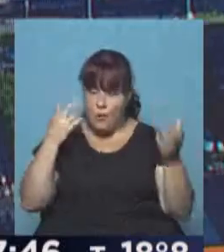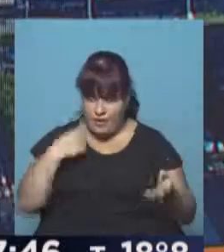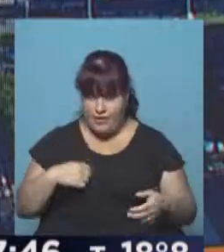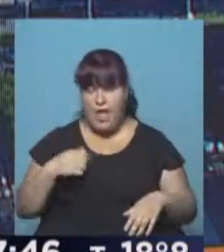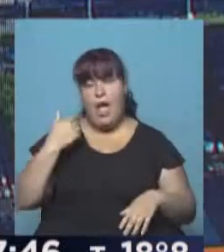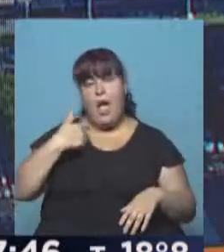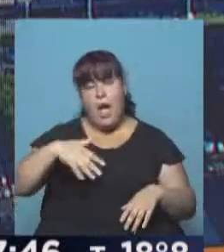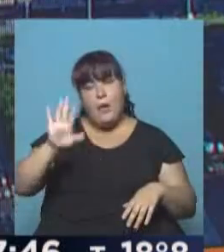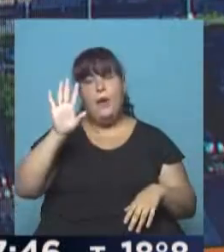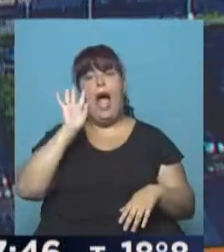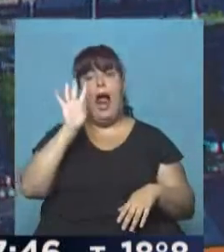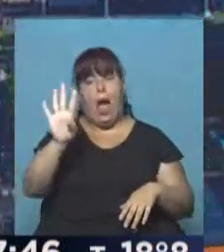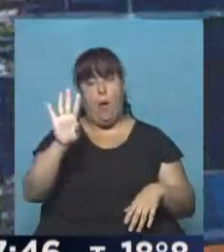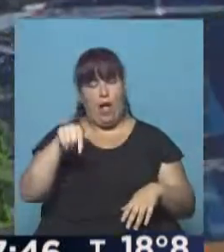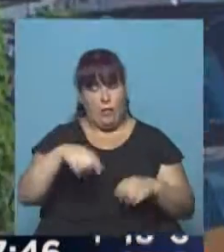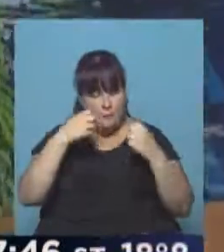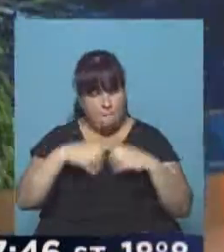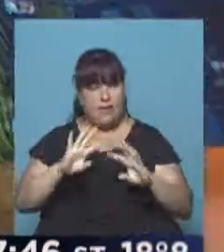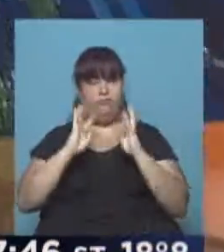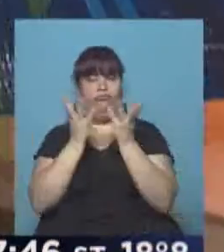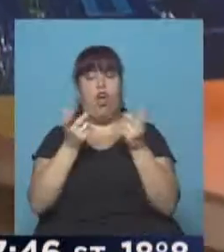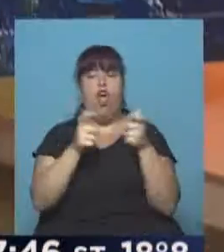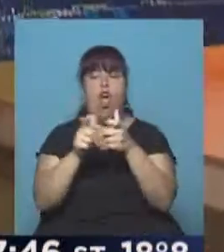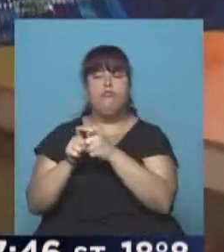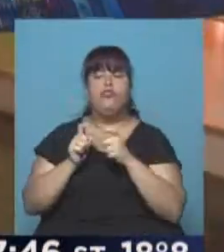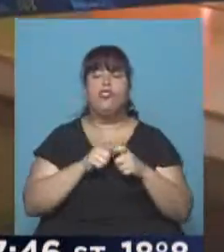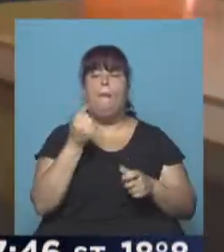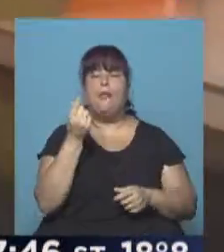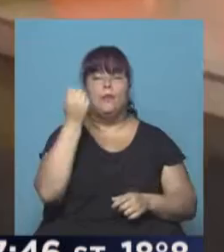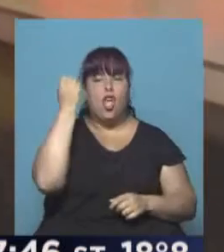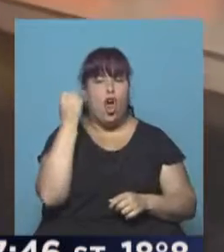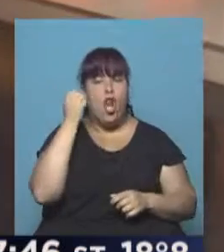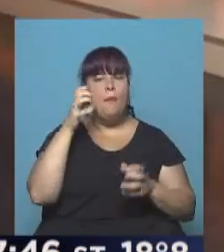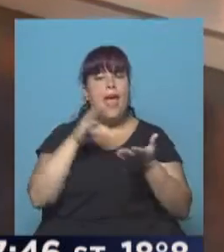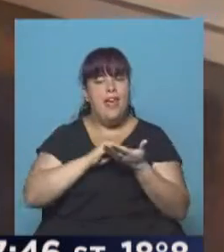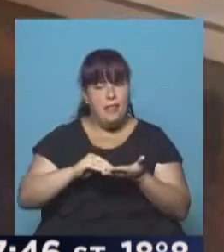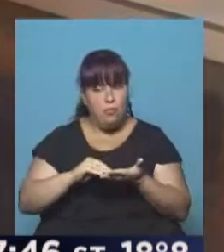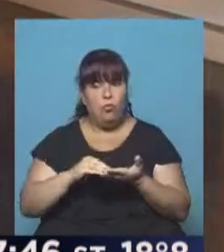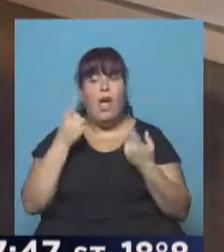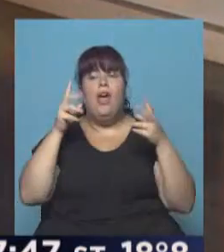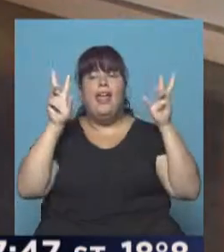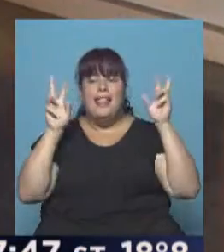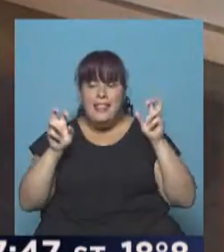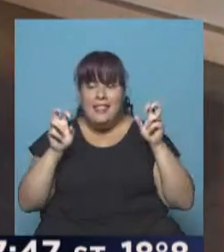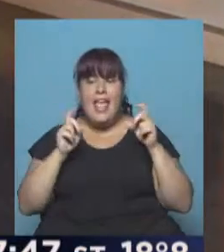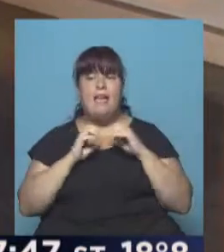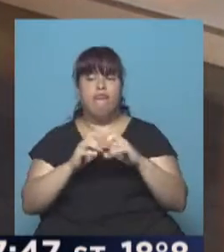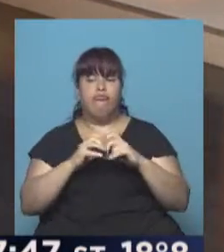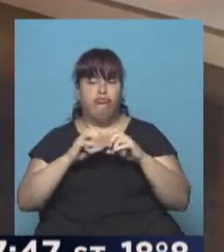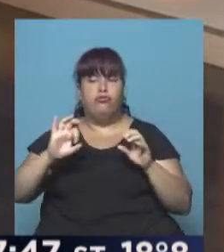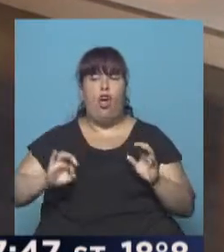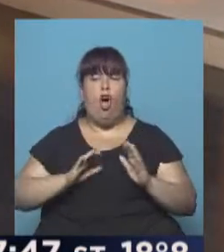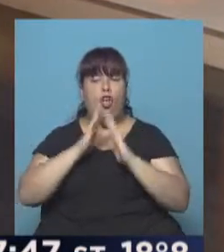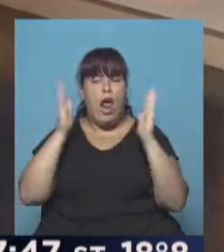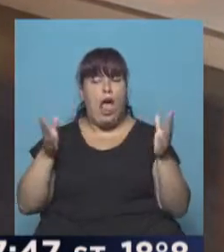Va a ser a partir de las 4 de la tarde en plenario de la Comisión de Presupuesto y Hacienda de la Cámara Baja. Un tema que se estuvo hablando durante todo el